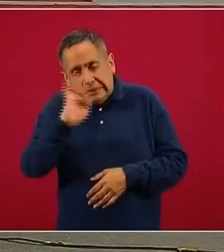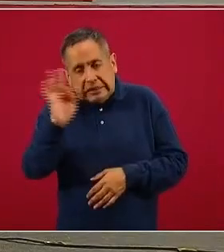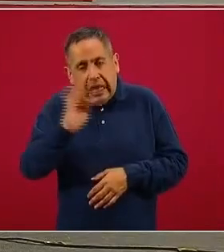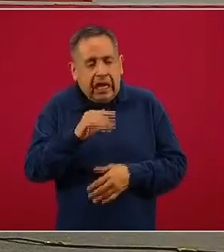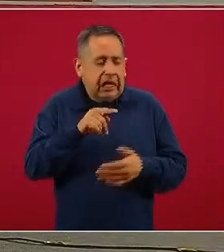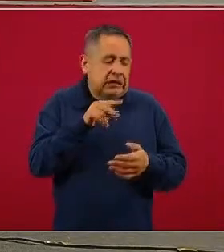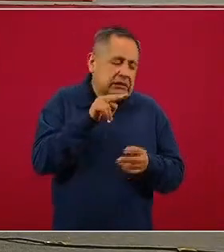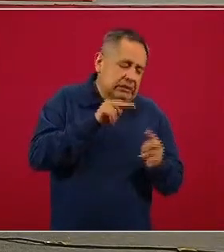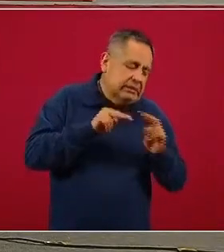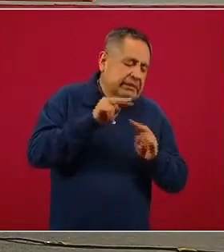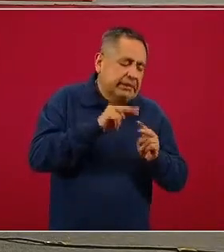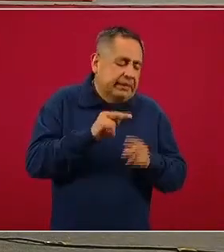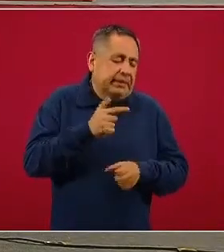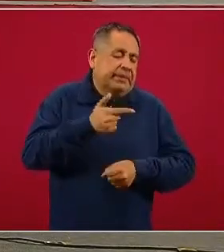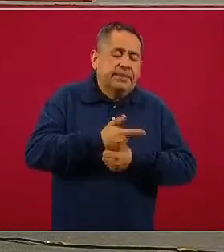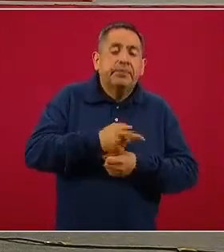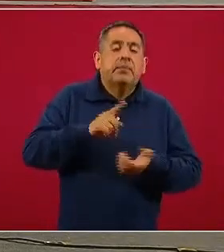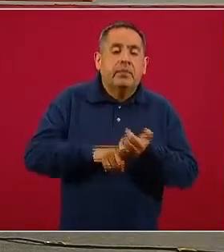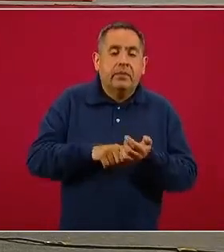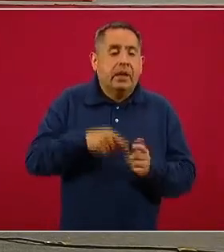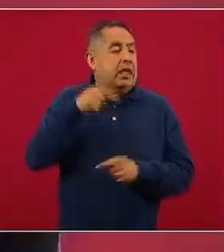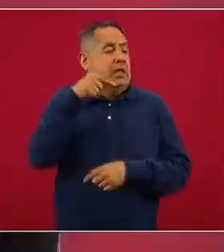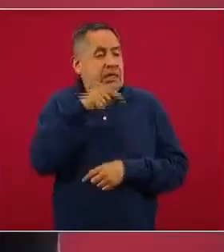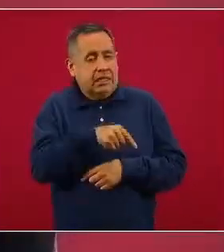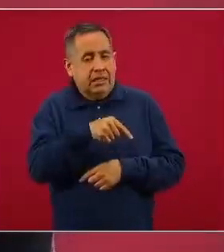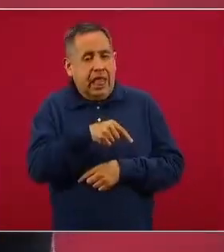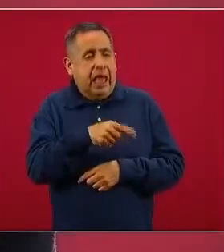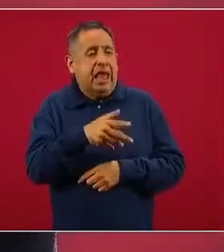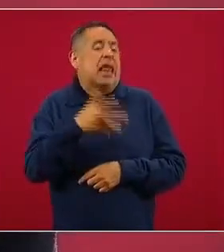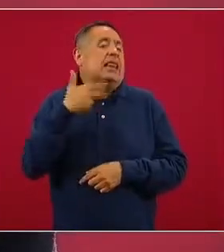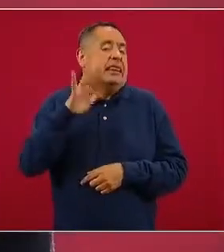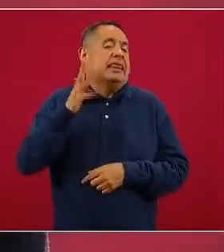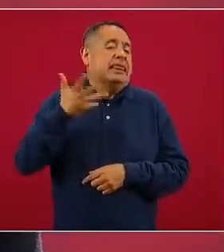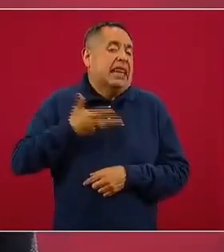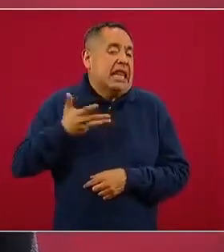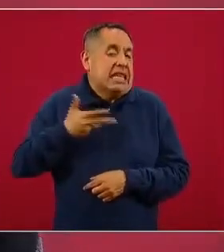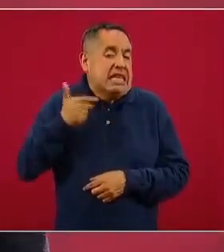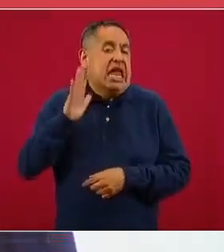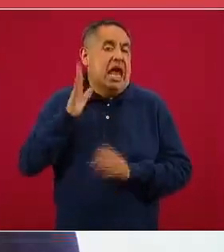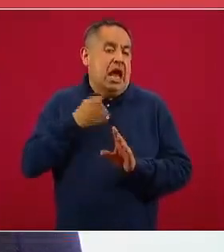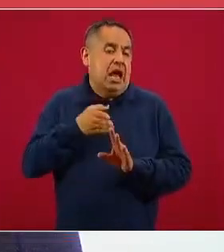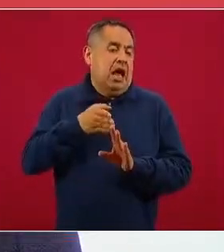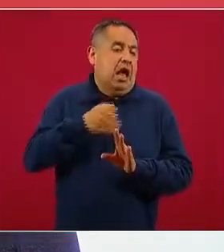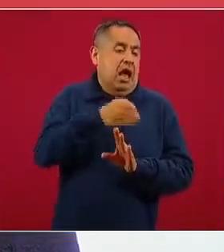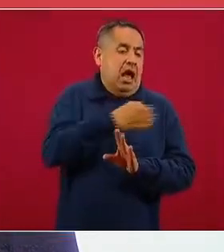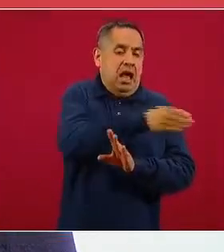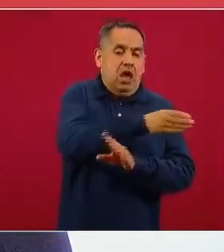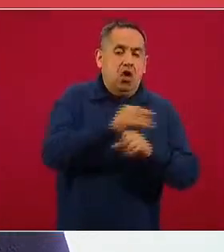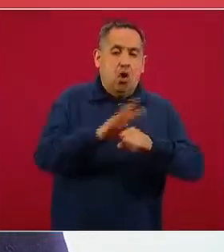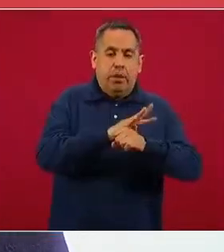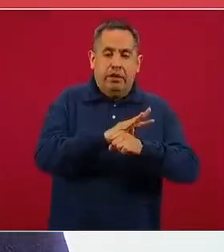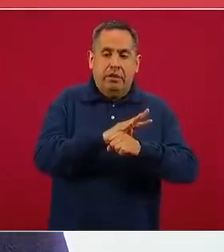mejor interpretación es la persona tuvo COVID en algún momento de los últimos 2-3